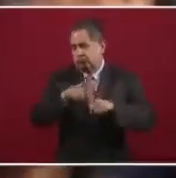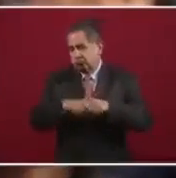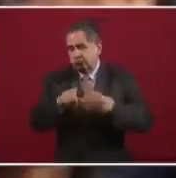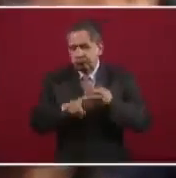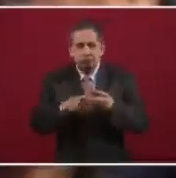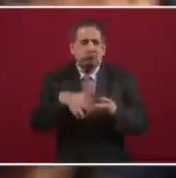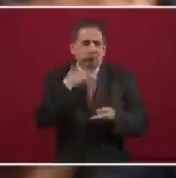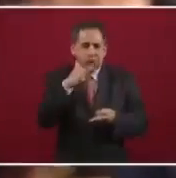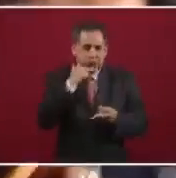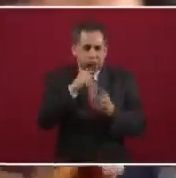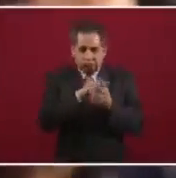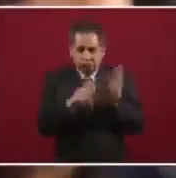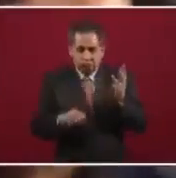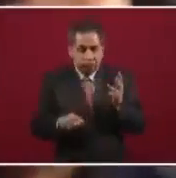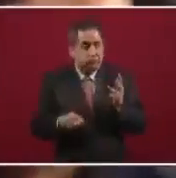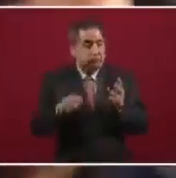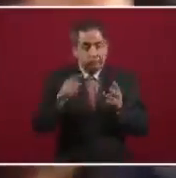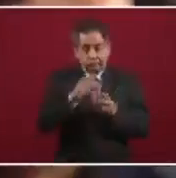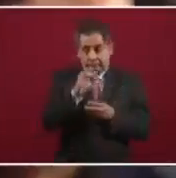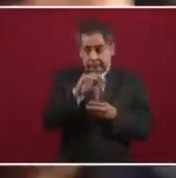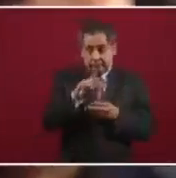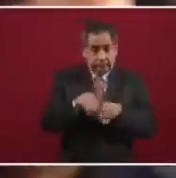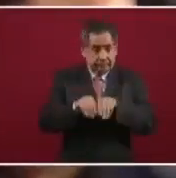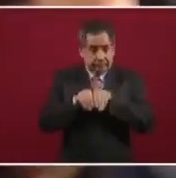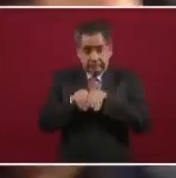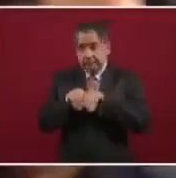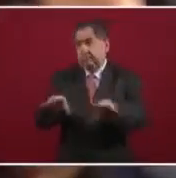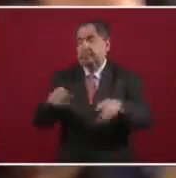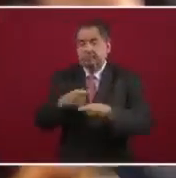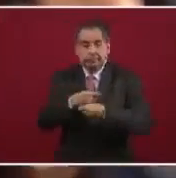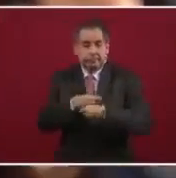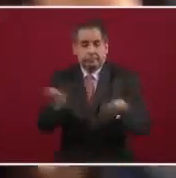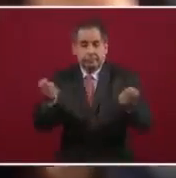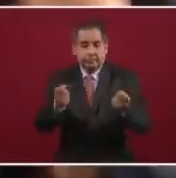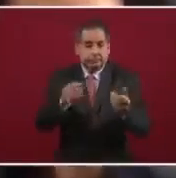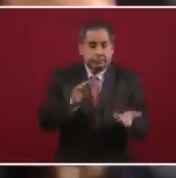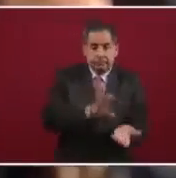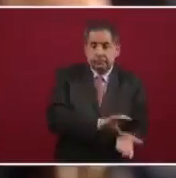con actos de corrupción que estarían en todas las dependencias iban a ser